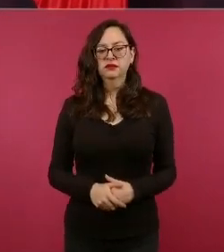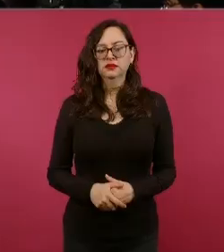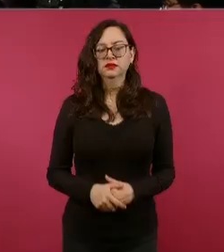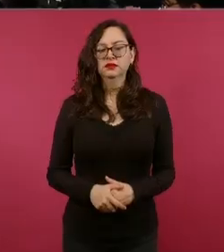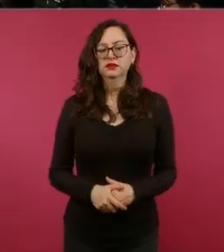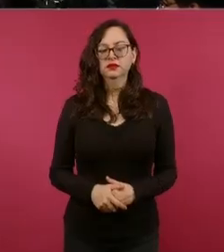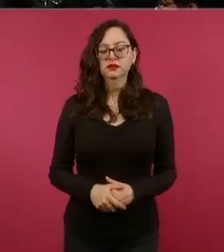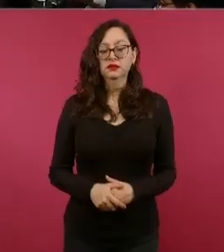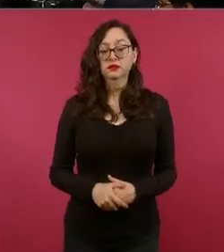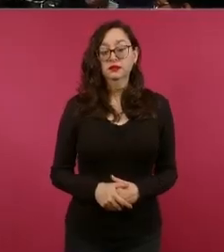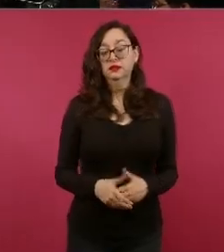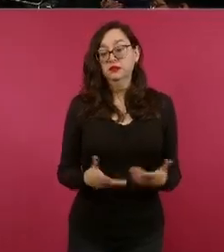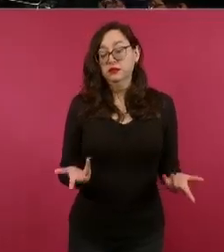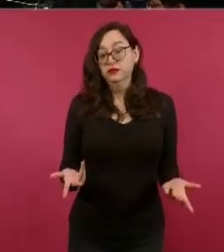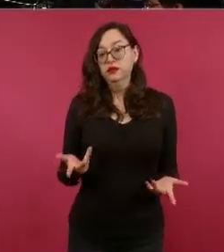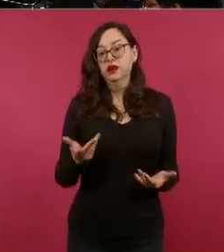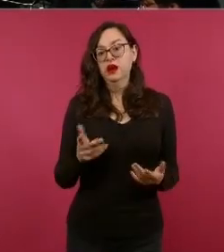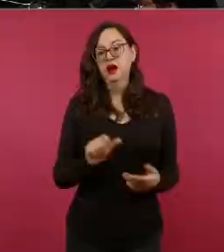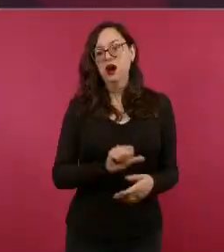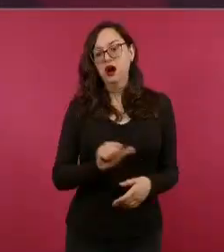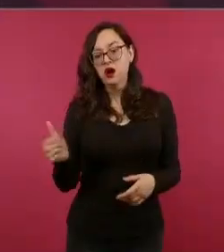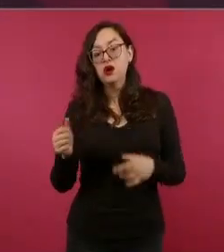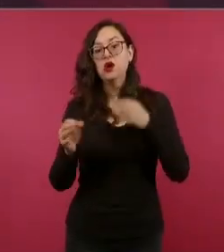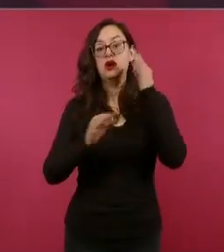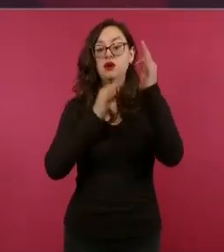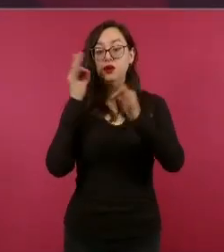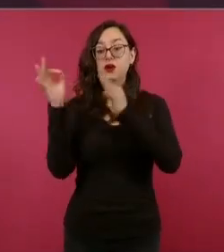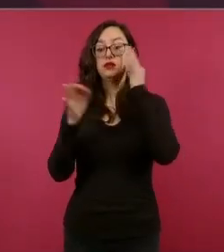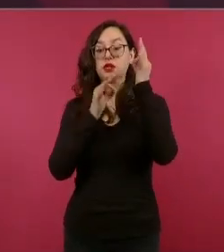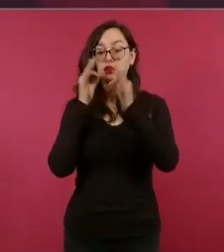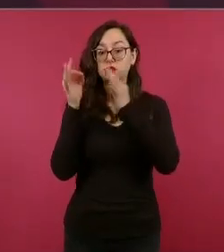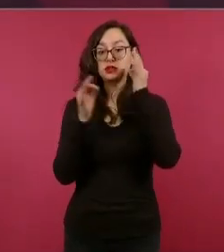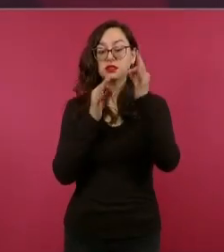No quiere decir que la otra no sea buena.